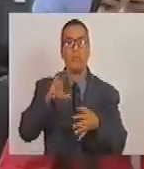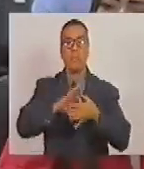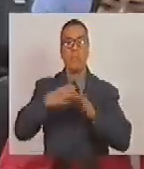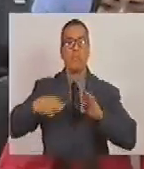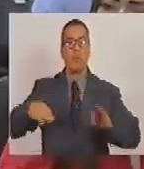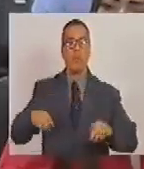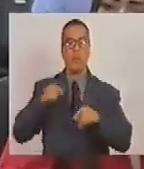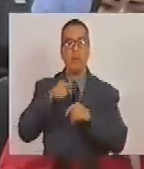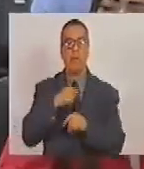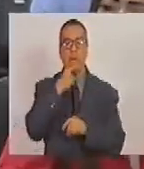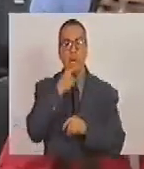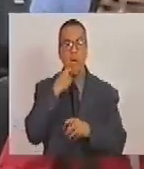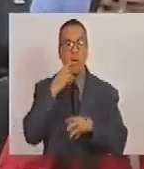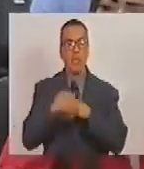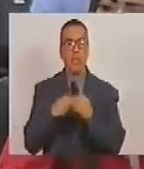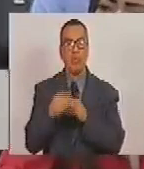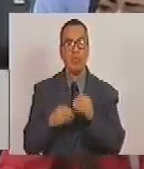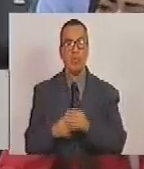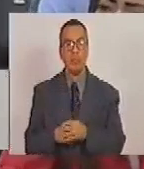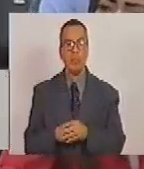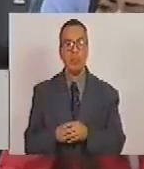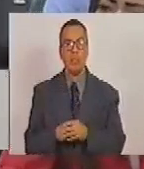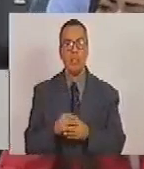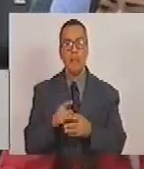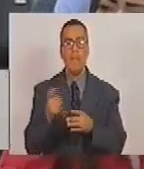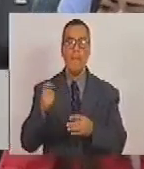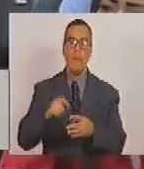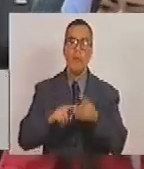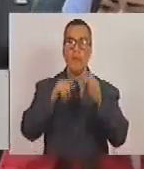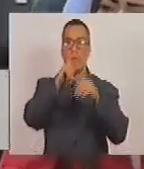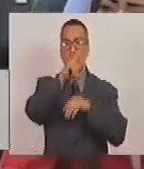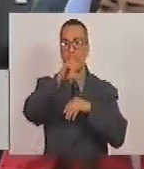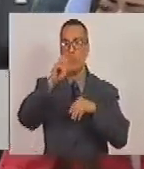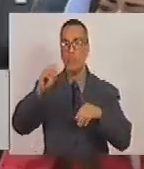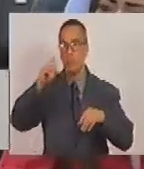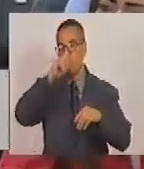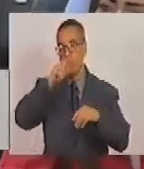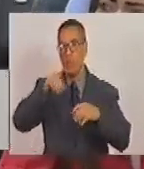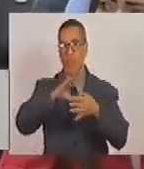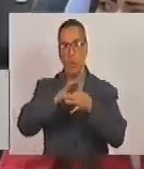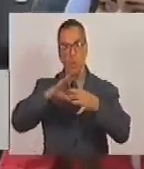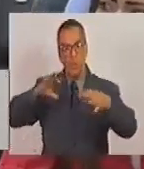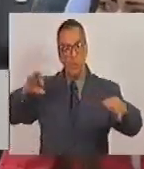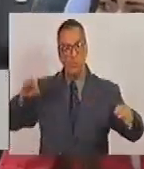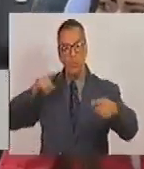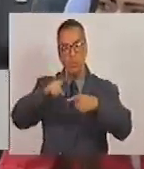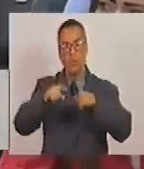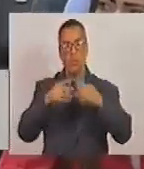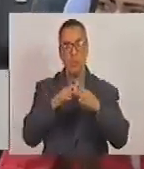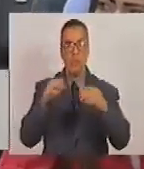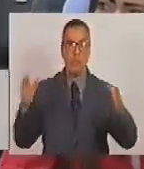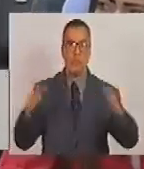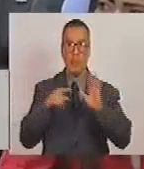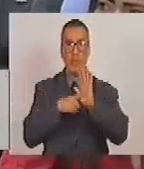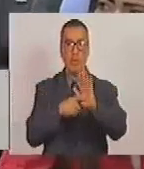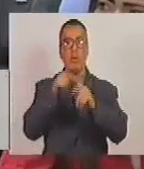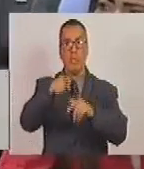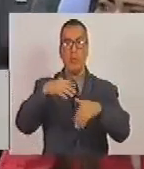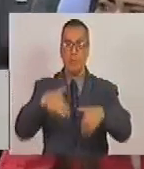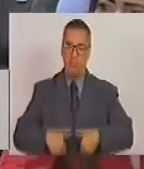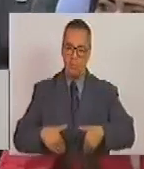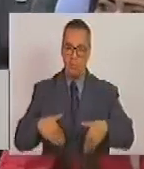cadenas que hace más de 200 años rompimos en buena parte del continente, y al frente de esa